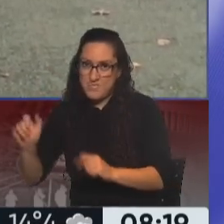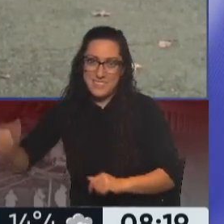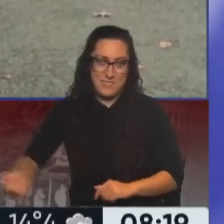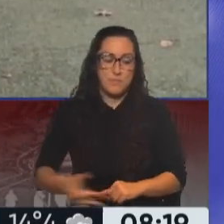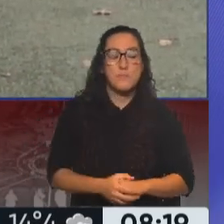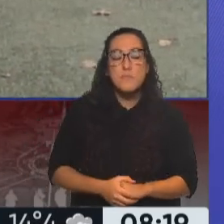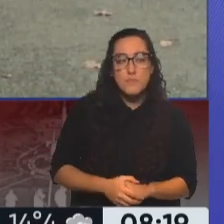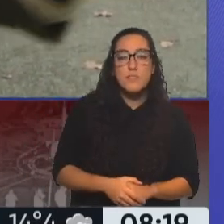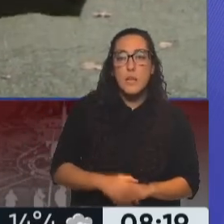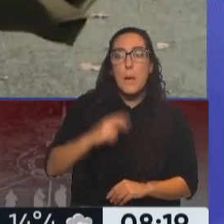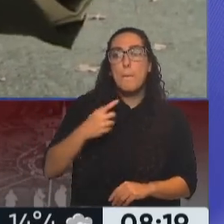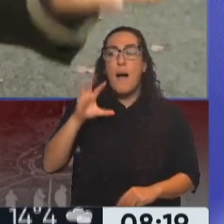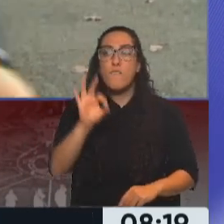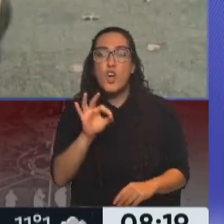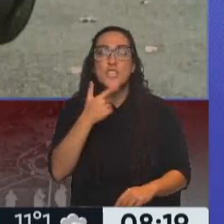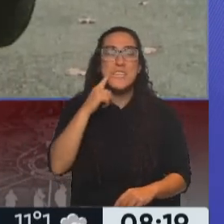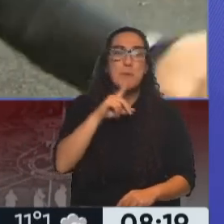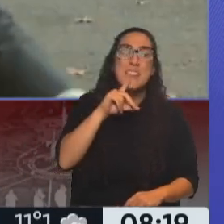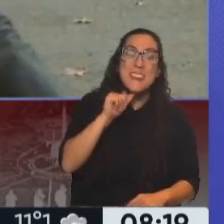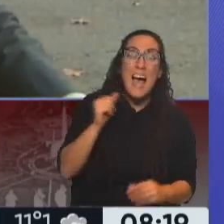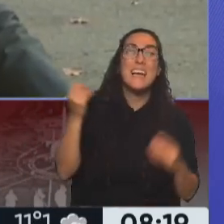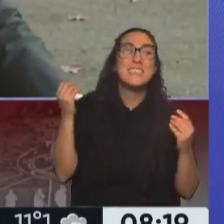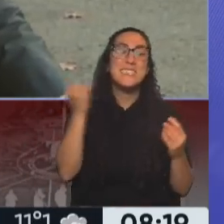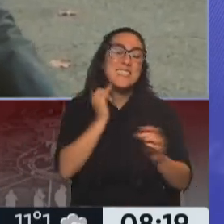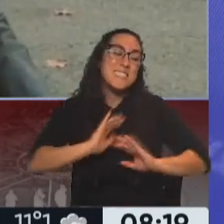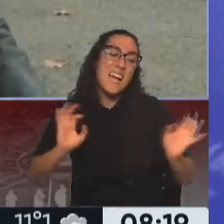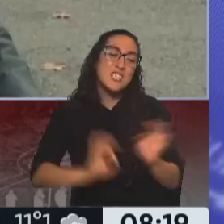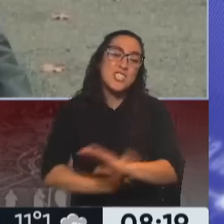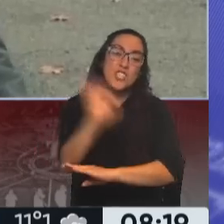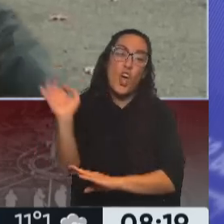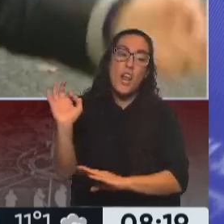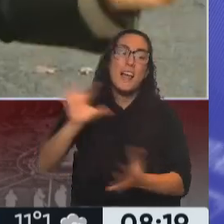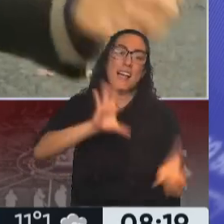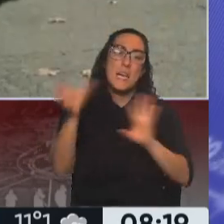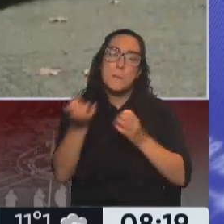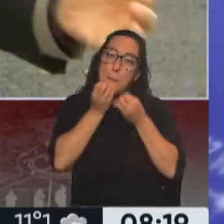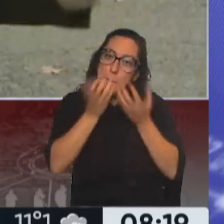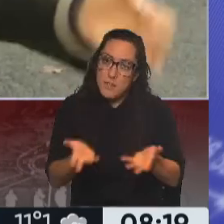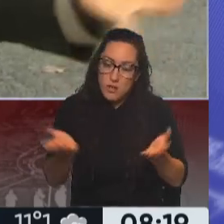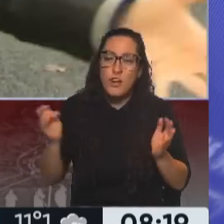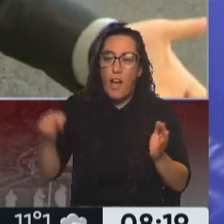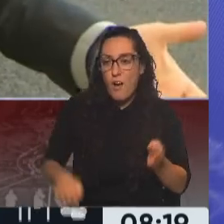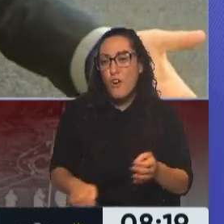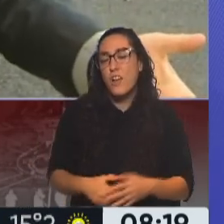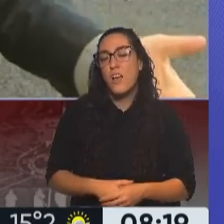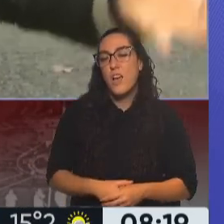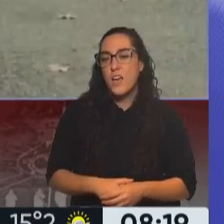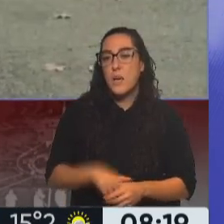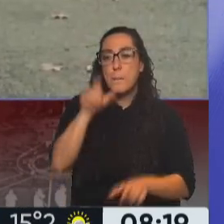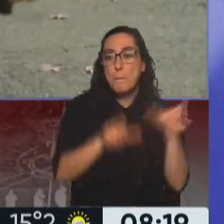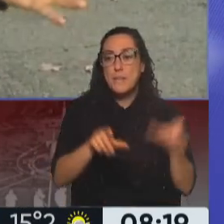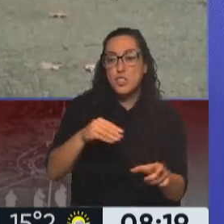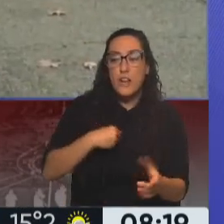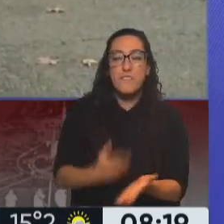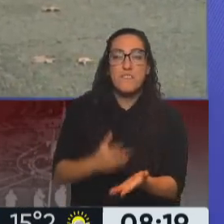Sí, Pablo, Silvita, porque ya salió el sol, está más agradable ahora a la mañana y sí, ahora están llegando los fieles, ya está